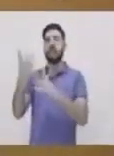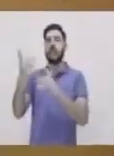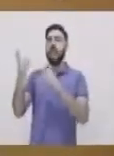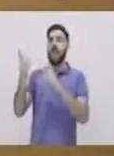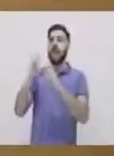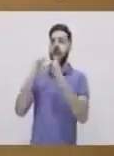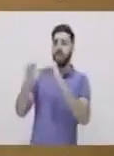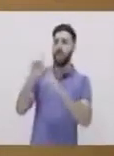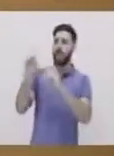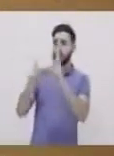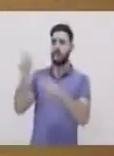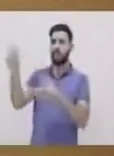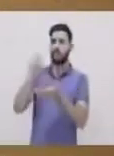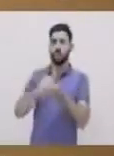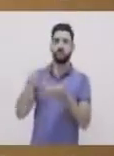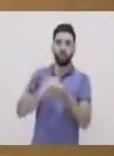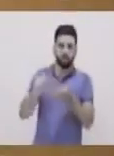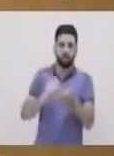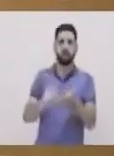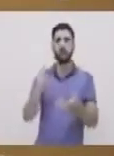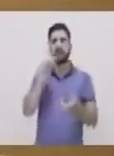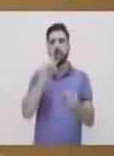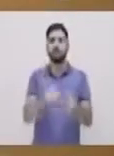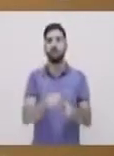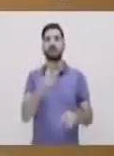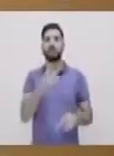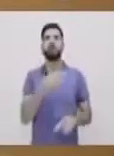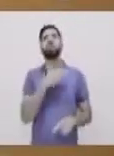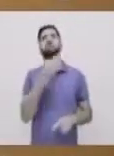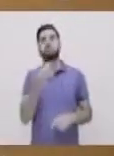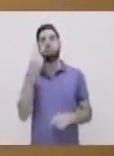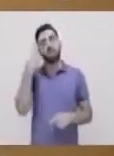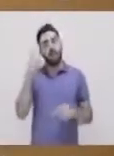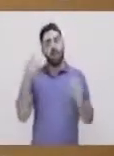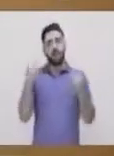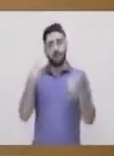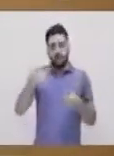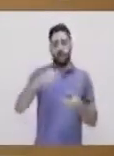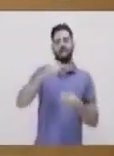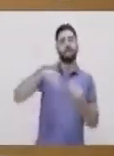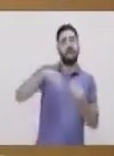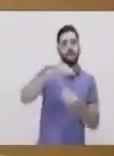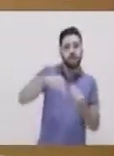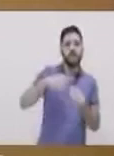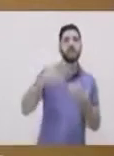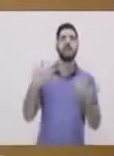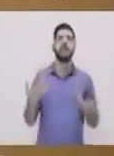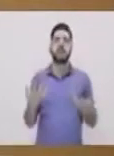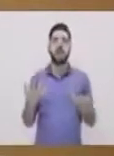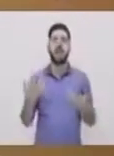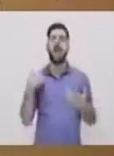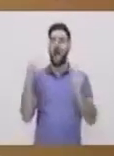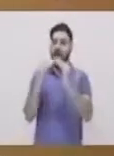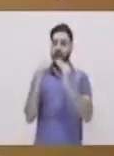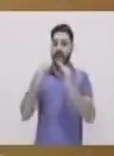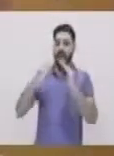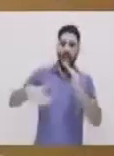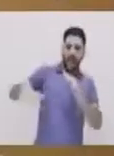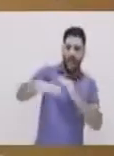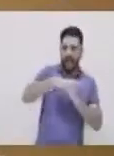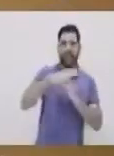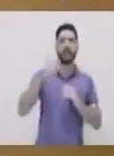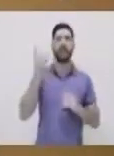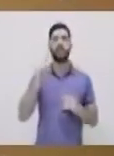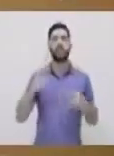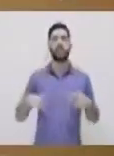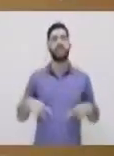datos. También por motivarnos a realizar reportajes con nuestra familia, en nuestros condominios, donde